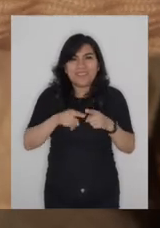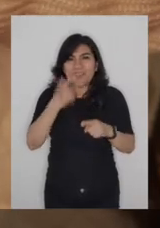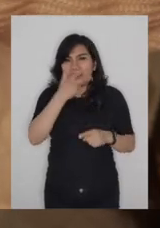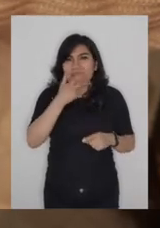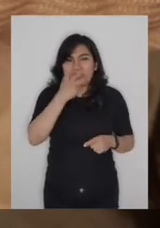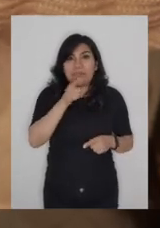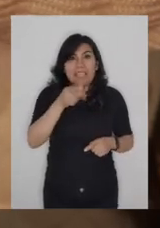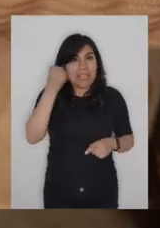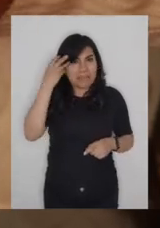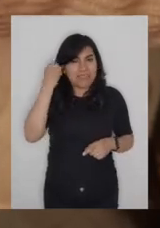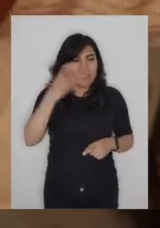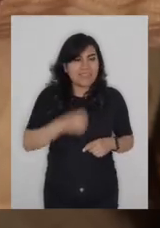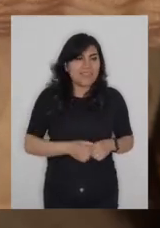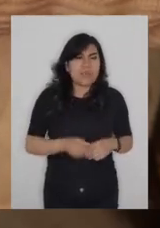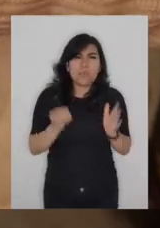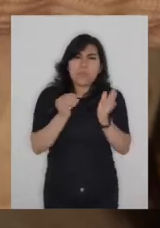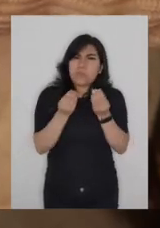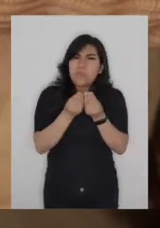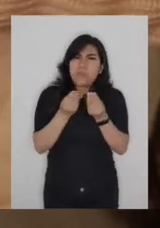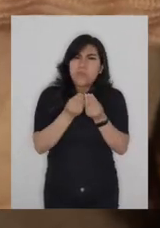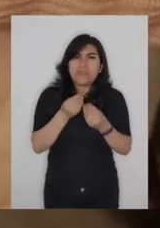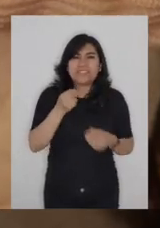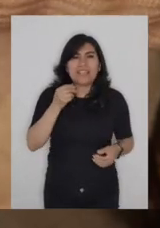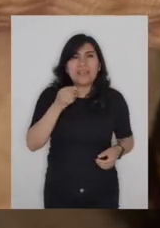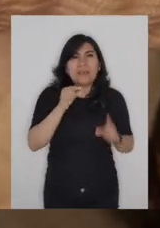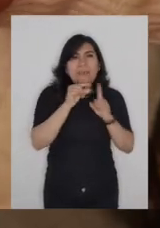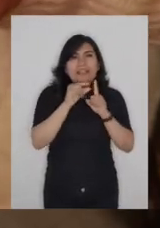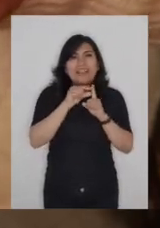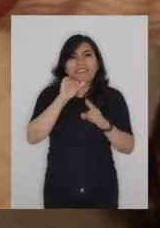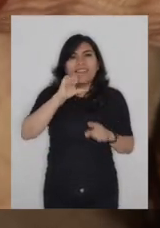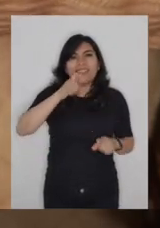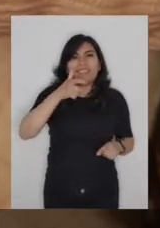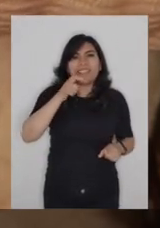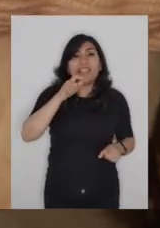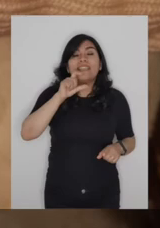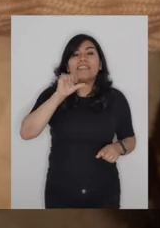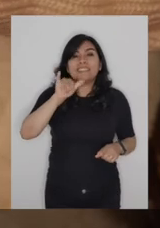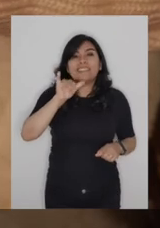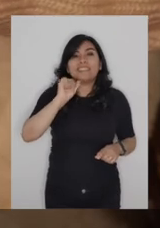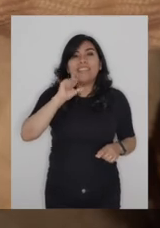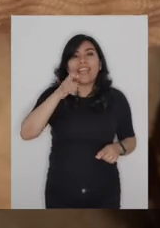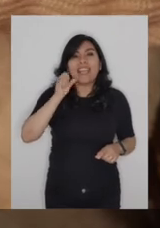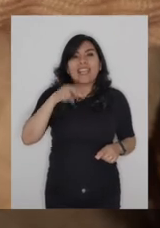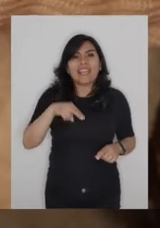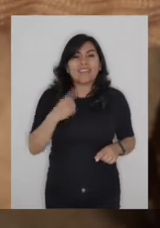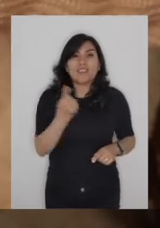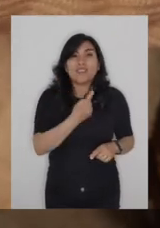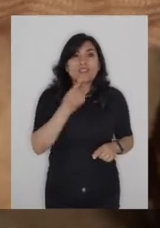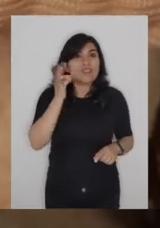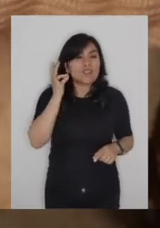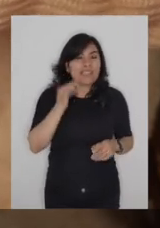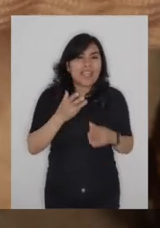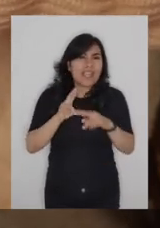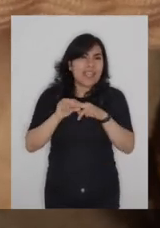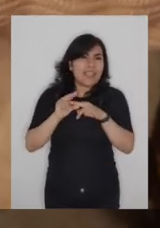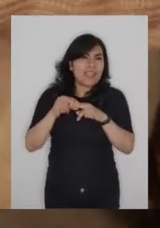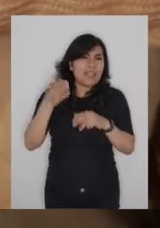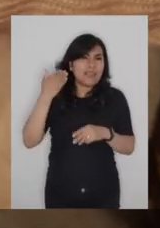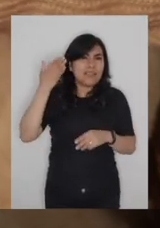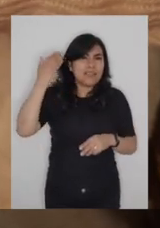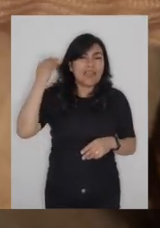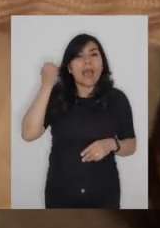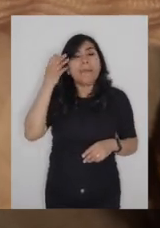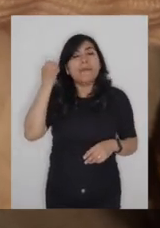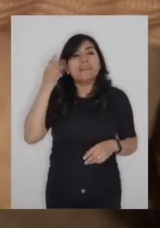Él aprendió varias palabras en ñaga. Y nosotros antiguamente